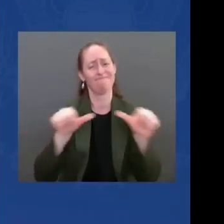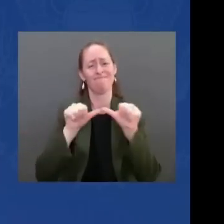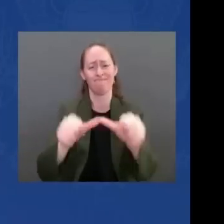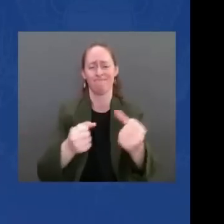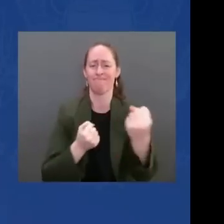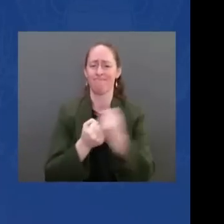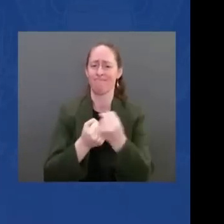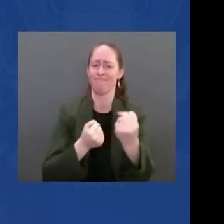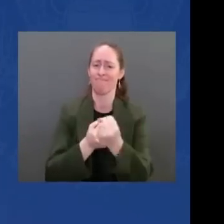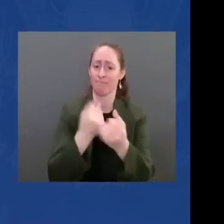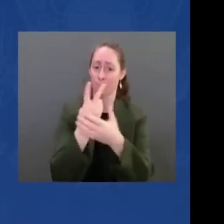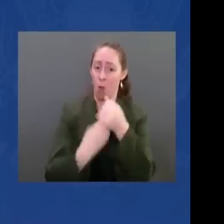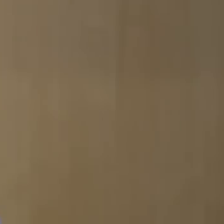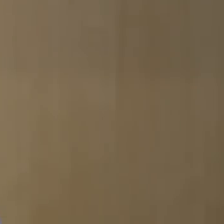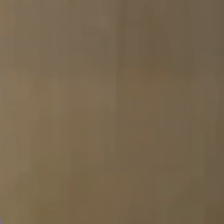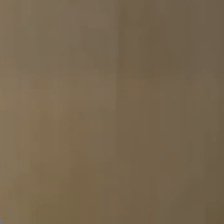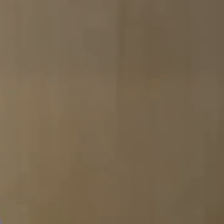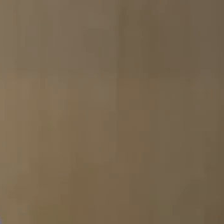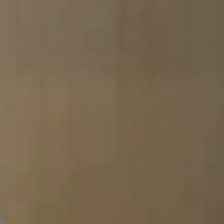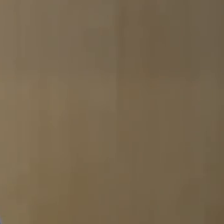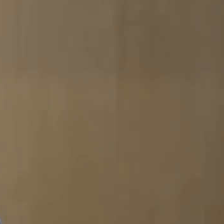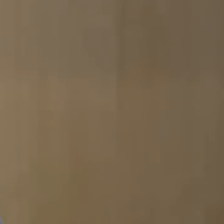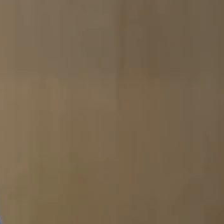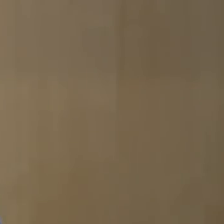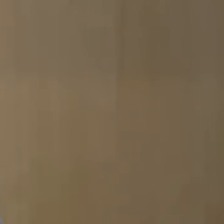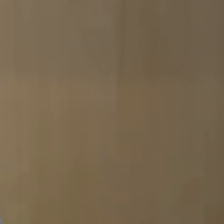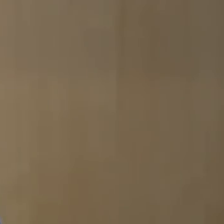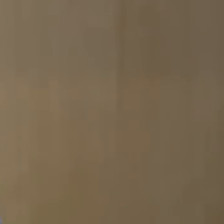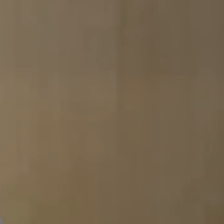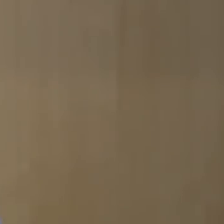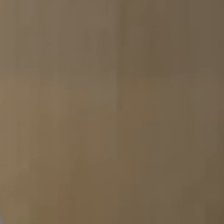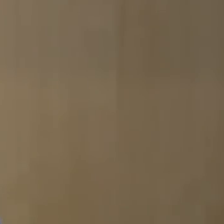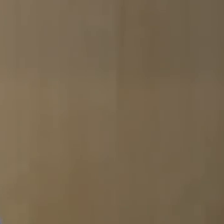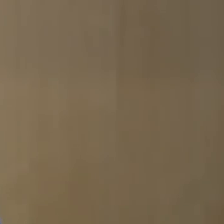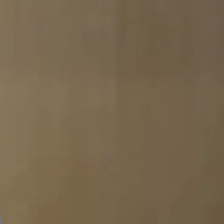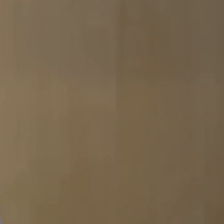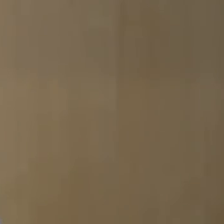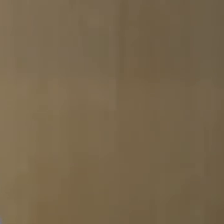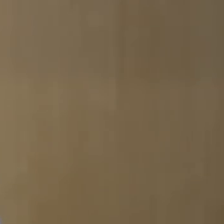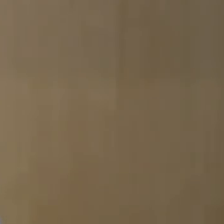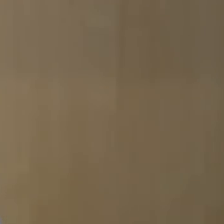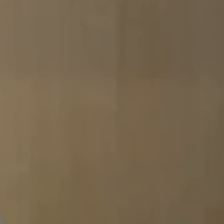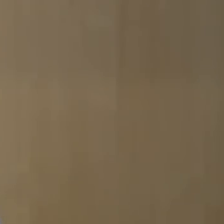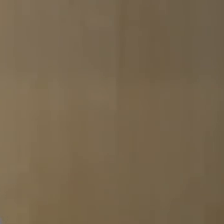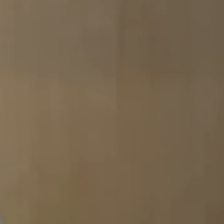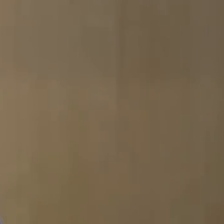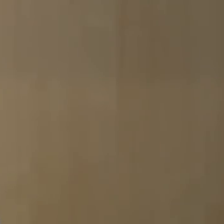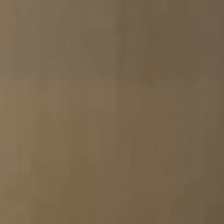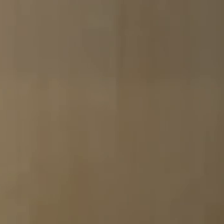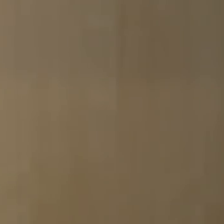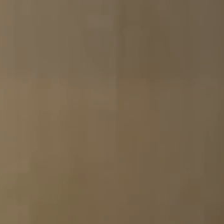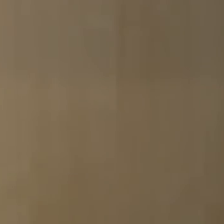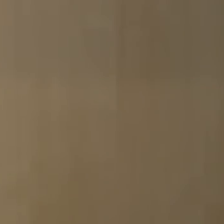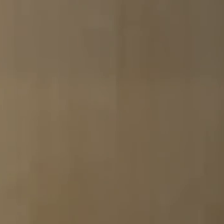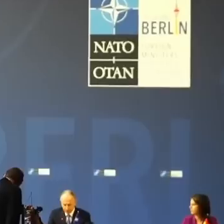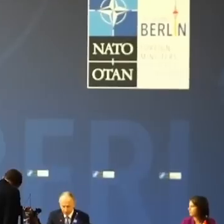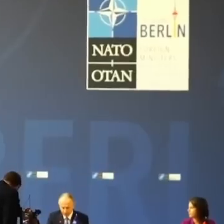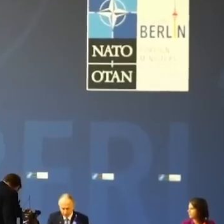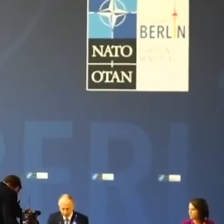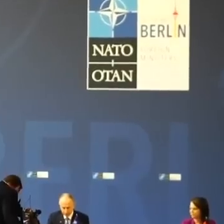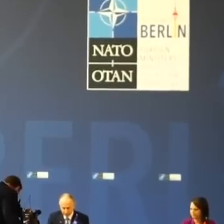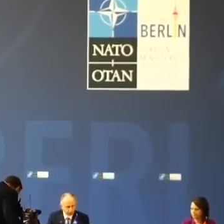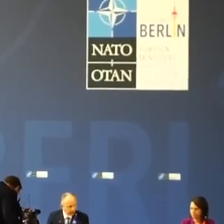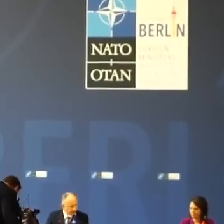que el Congreso estadounidense ratifique rápidamente las solicitudes de entrada de esos países nórdicos a la alianza, un